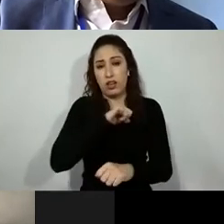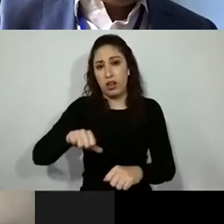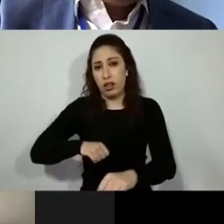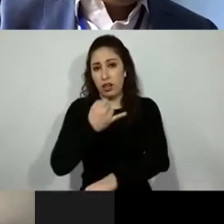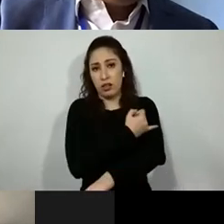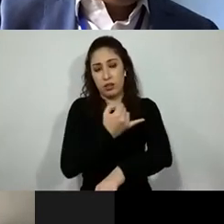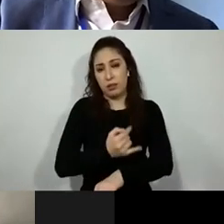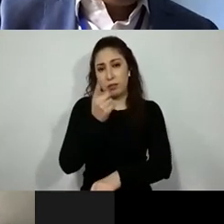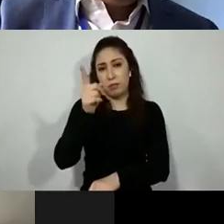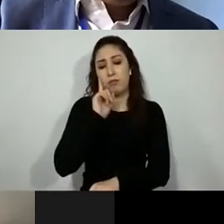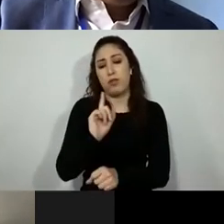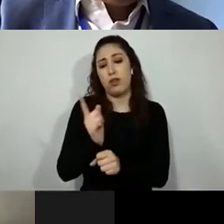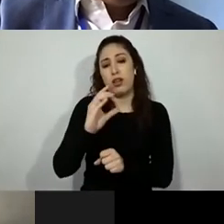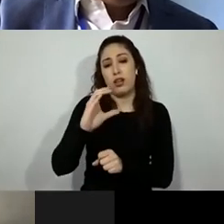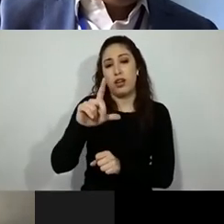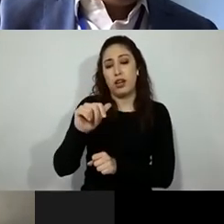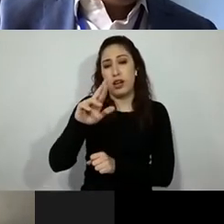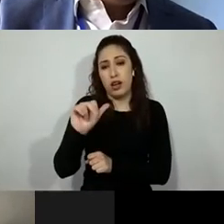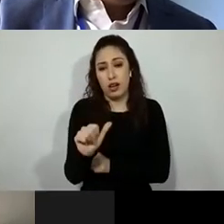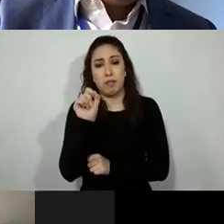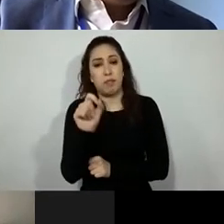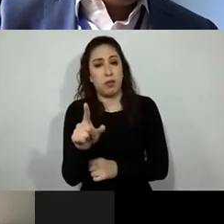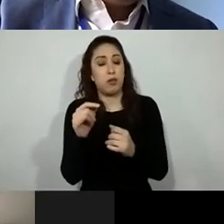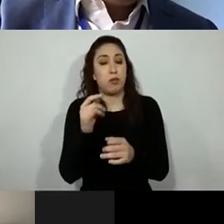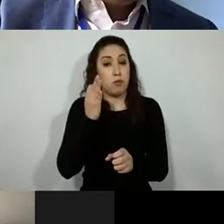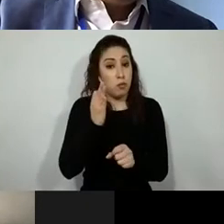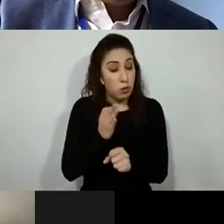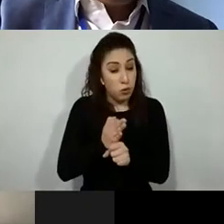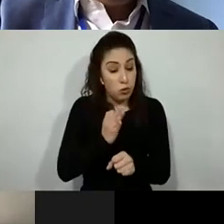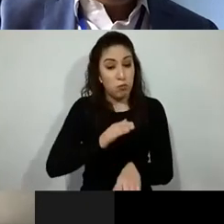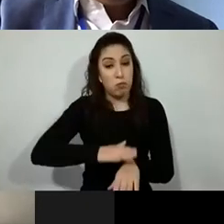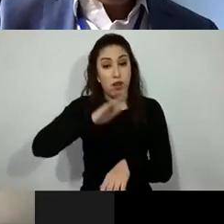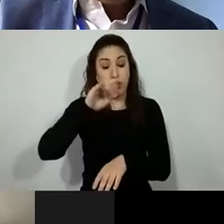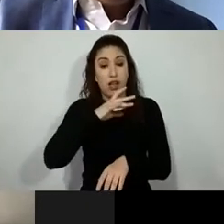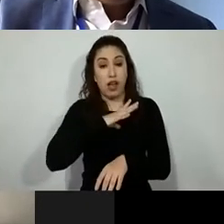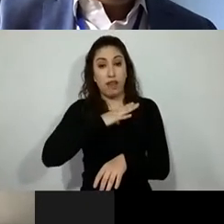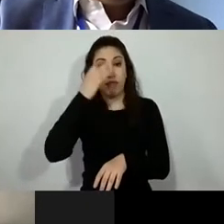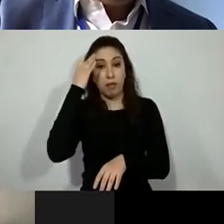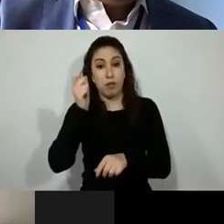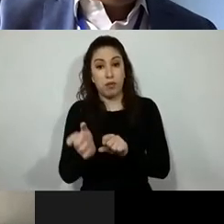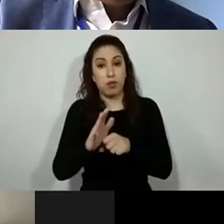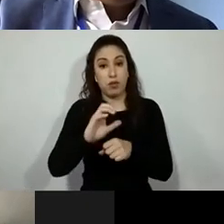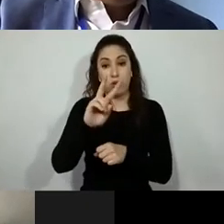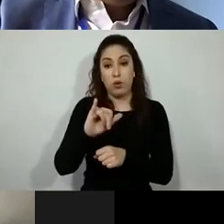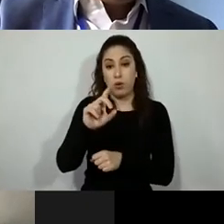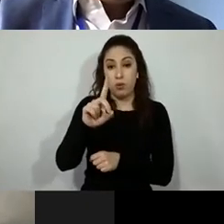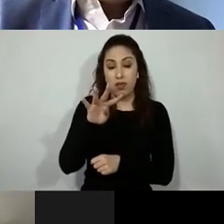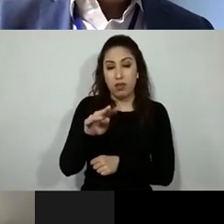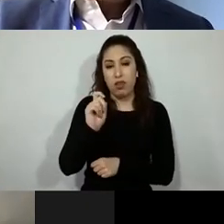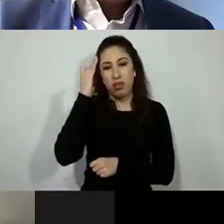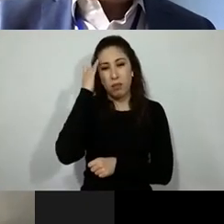alcaldía, principalmente durante la contingencia sanitaria, ¿no? Lo que ya hemos comentado,